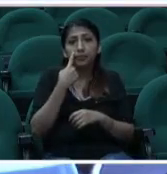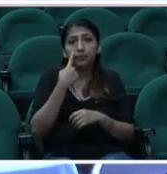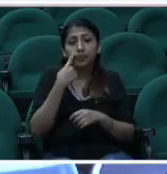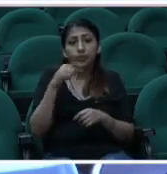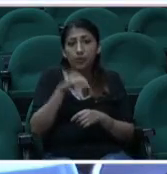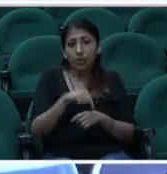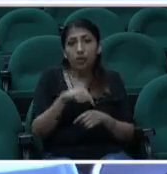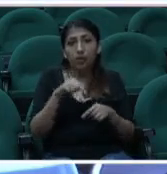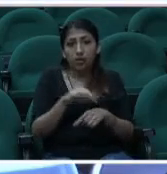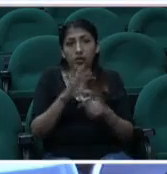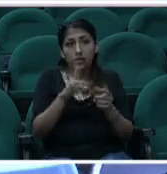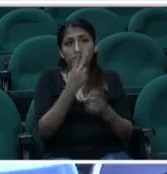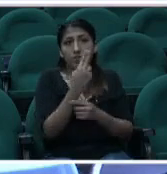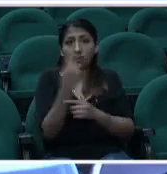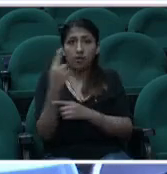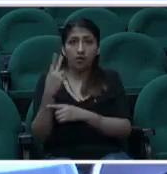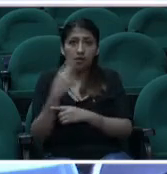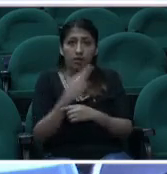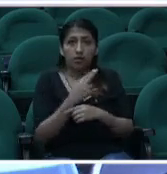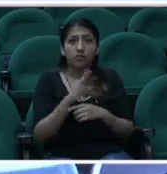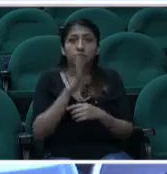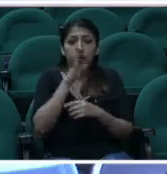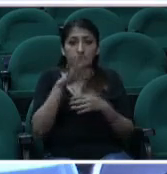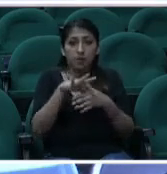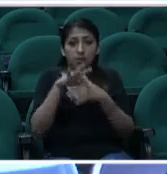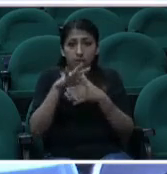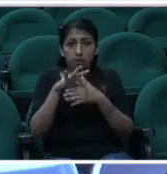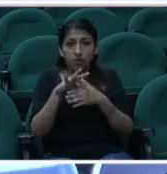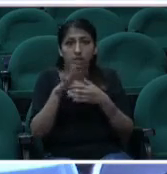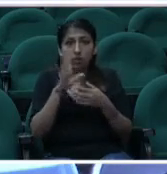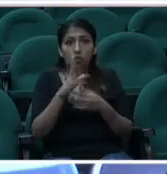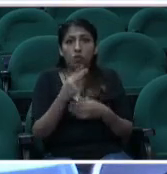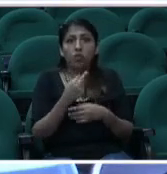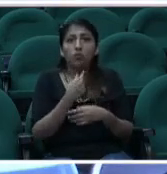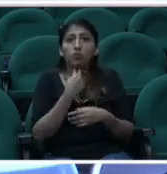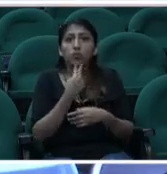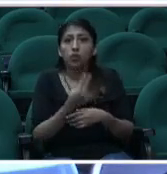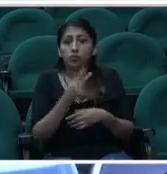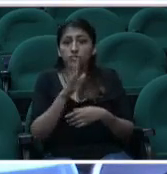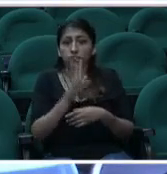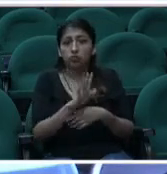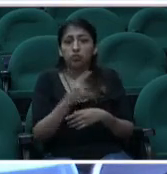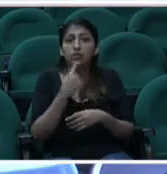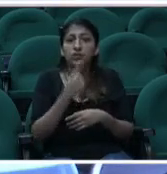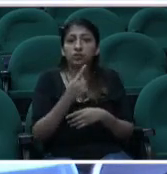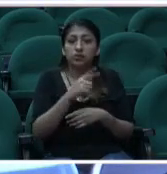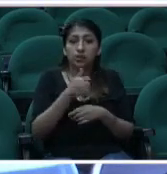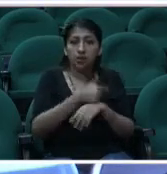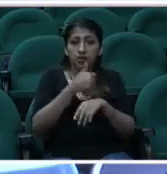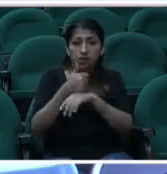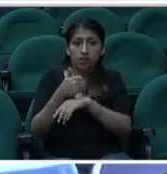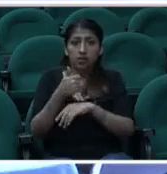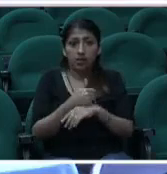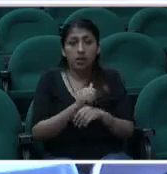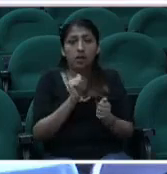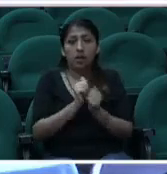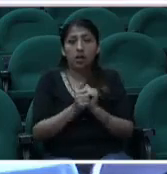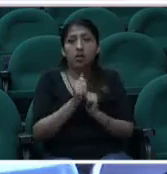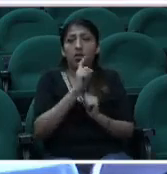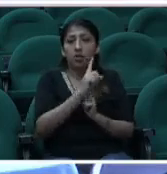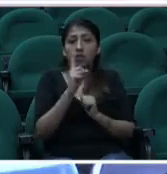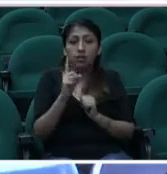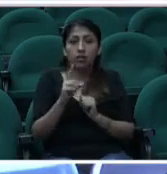y aquí en las parejas tienen que estar muy pendientes a la exposición de lo que dice el candidato si cada quien